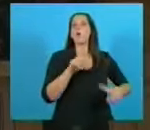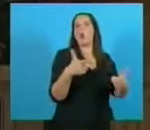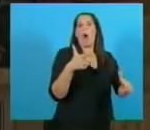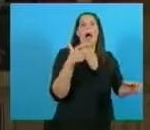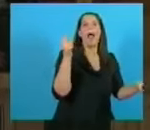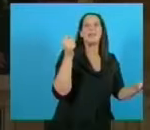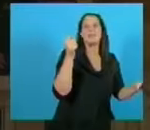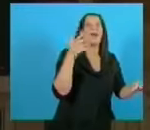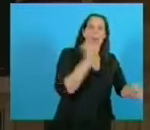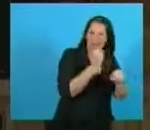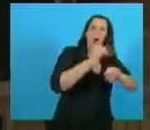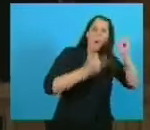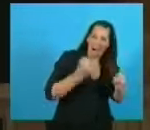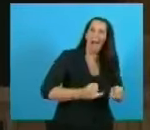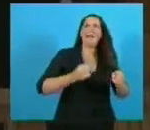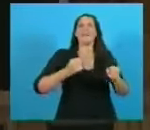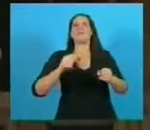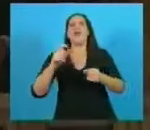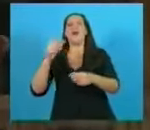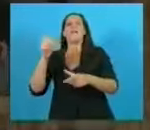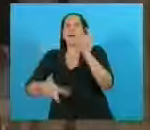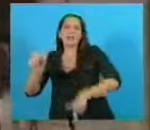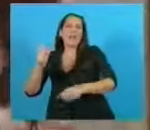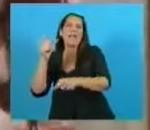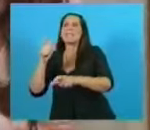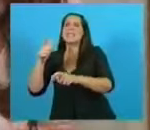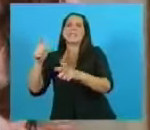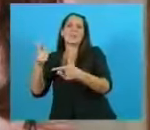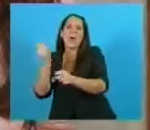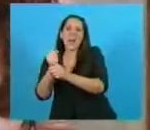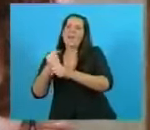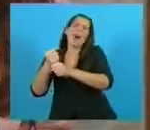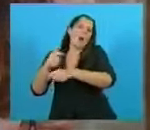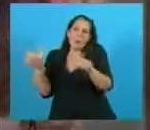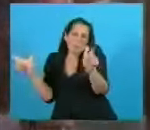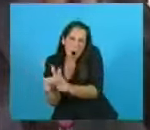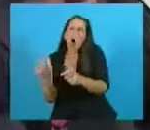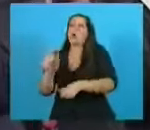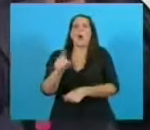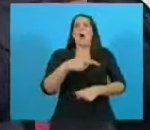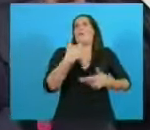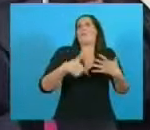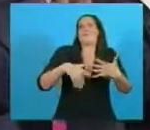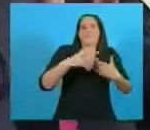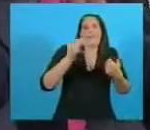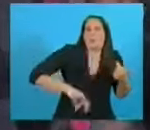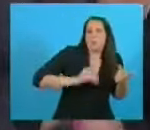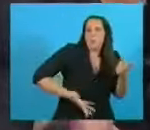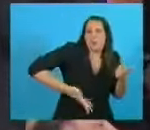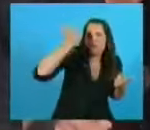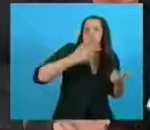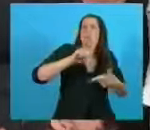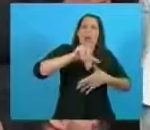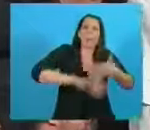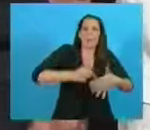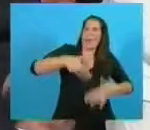desocupación. Es un país con 6 millones de jubilados. Es un país con el salario más alto de Latinoamérica. Es un país con la